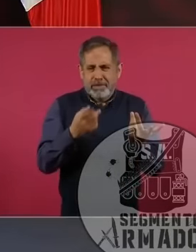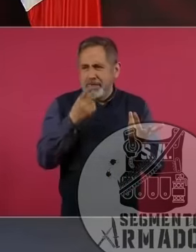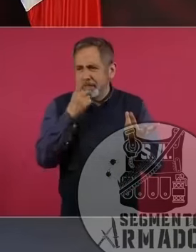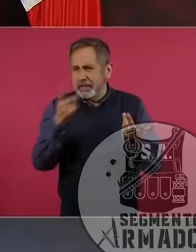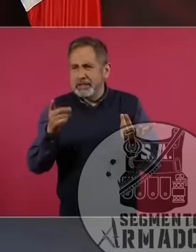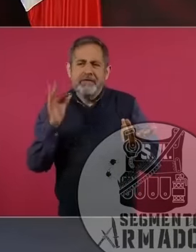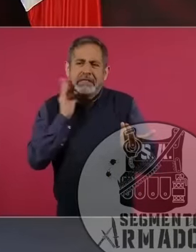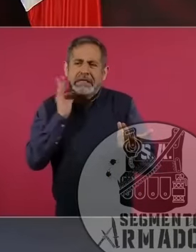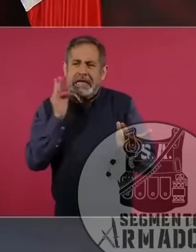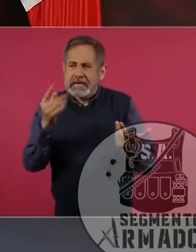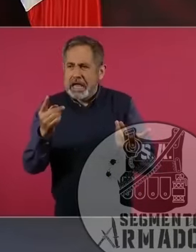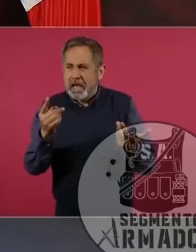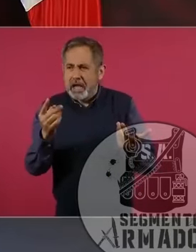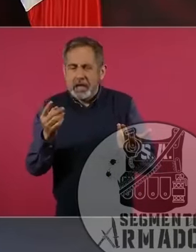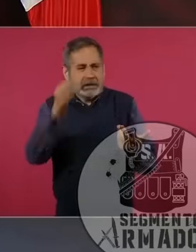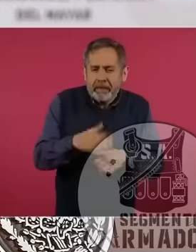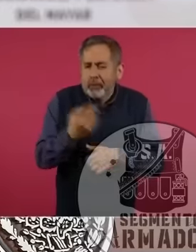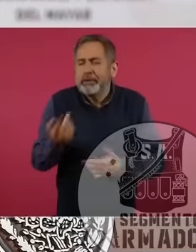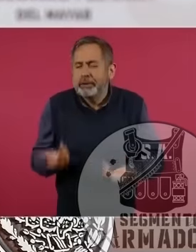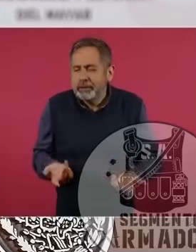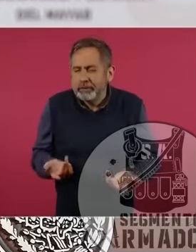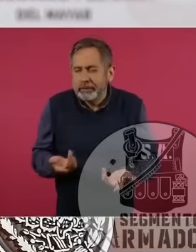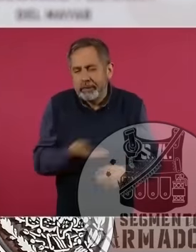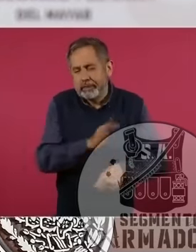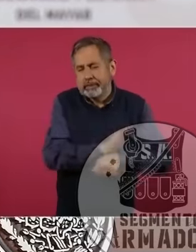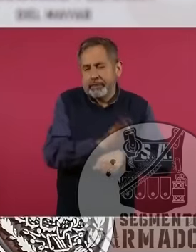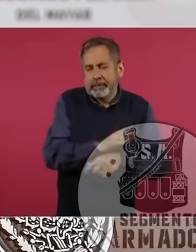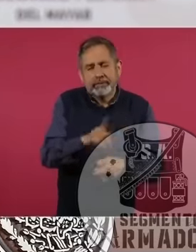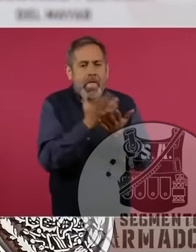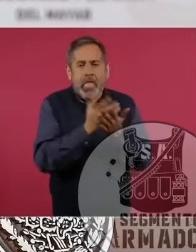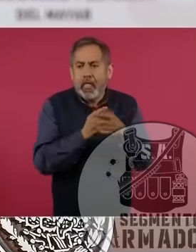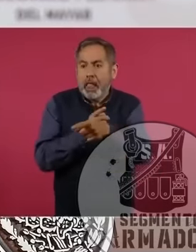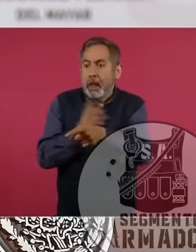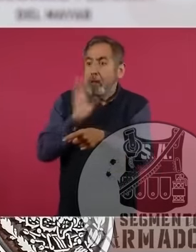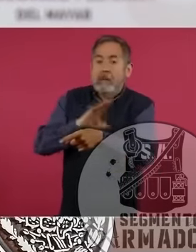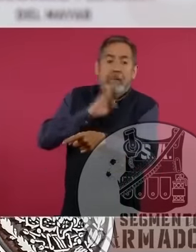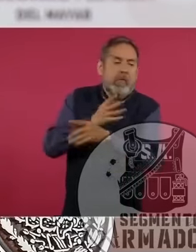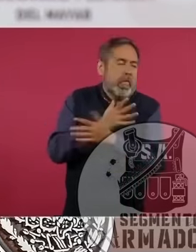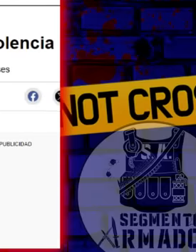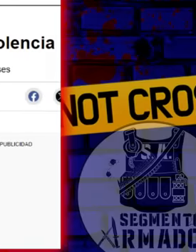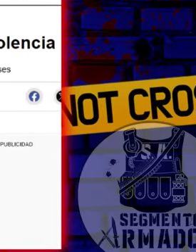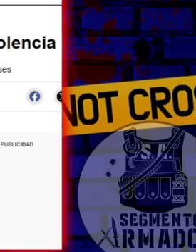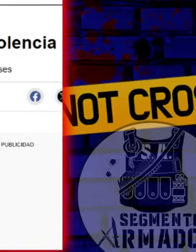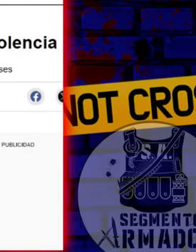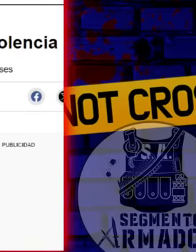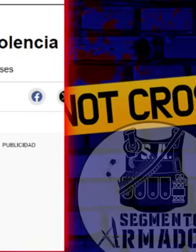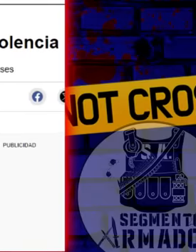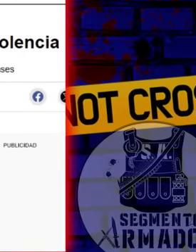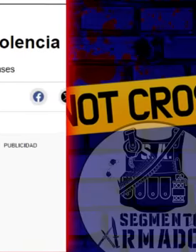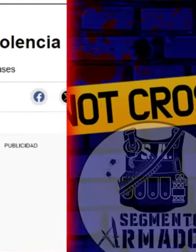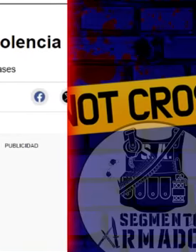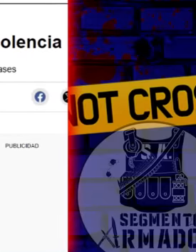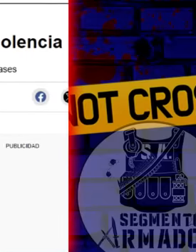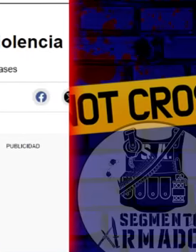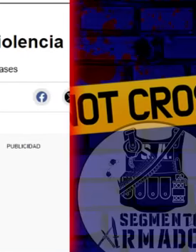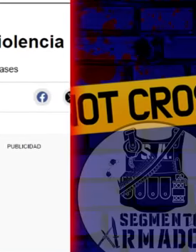dice la Fiscalía de Sinaloa. No, son muy tendenciosos y amarillistas.